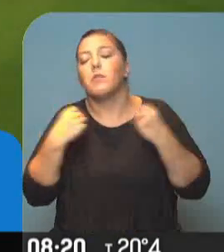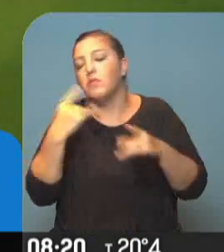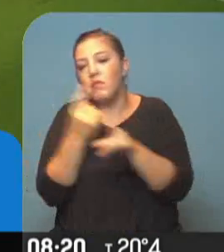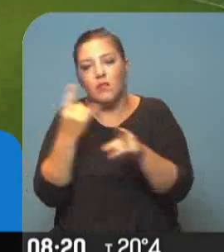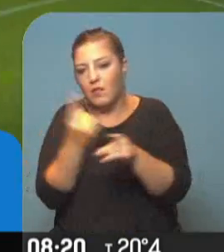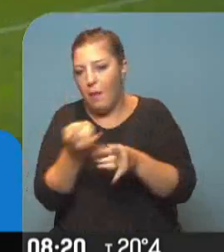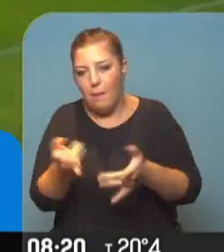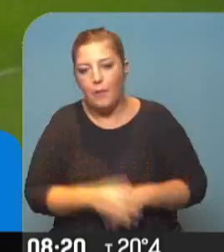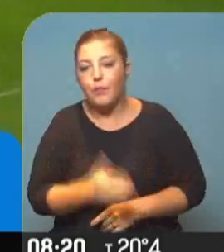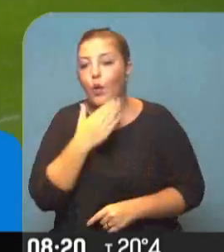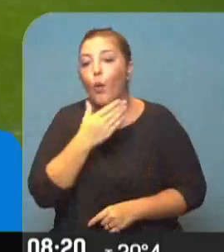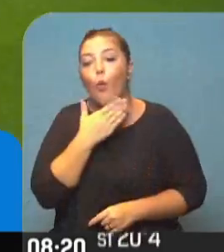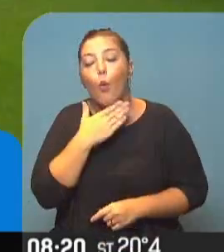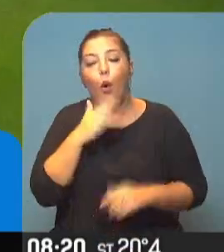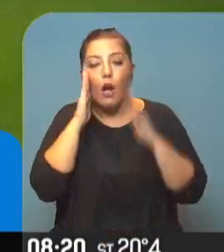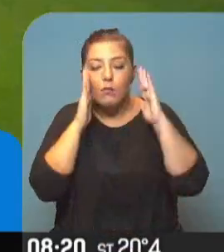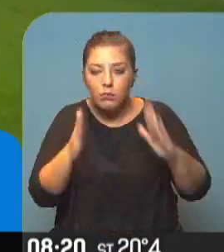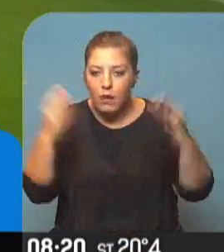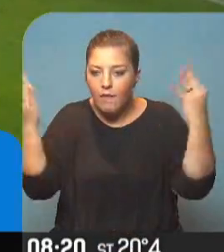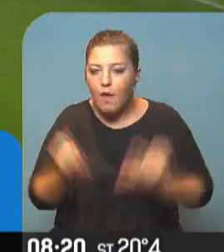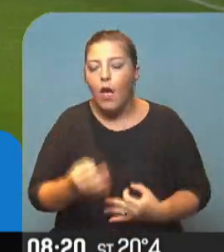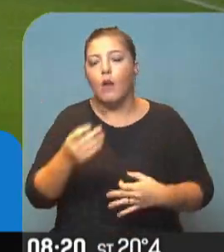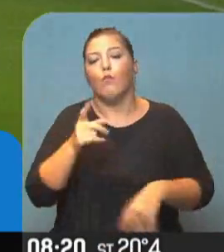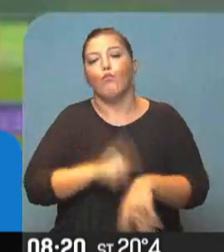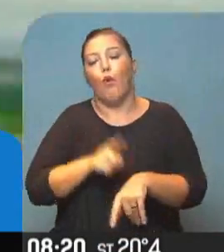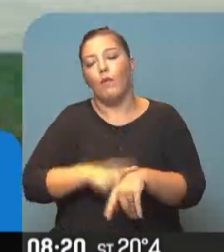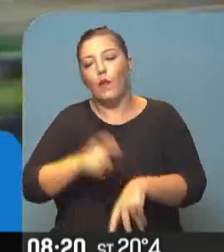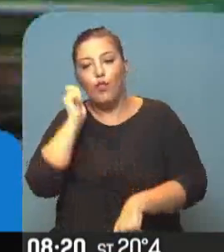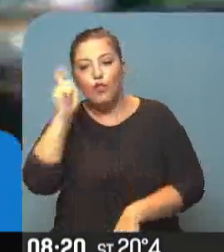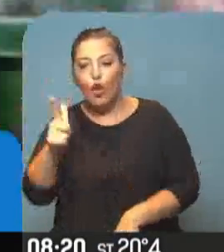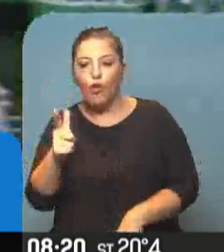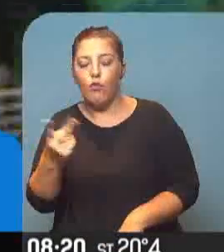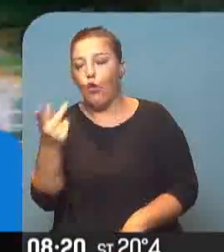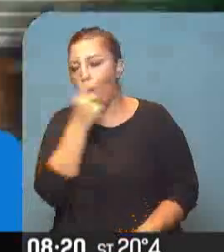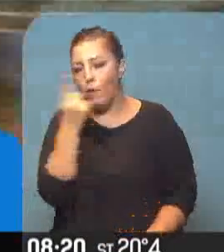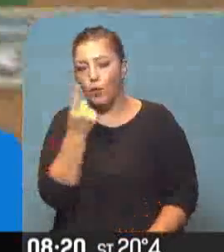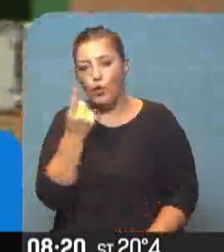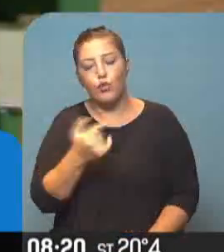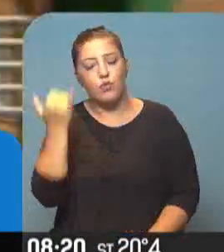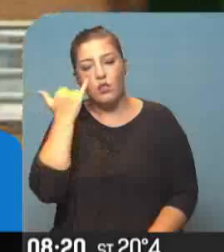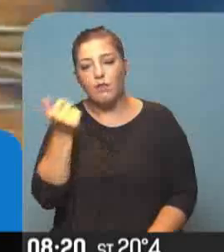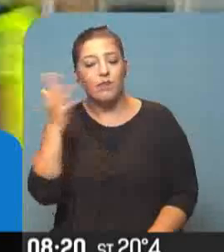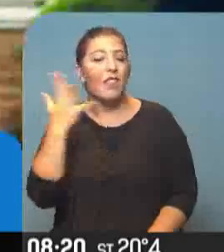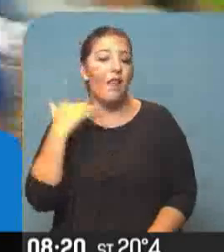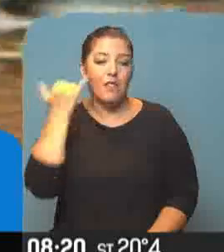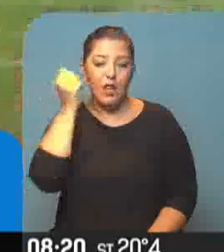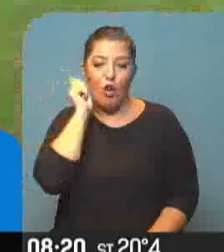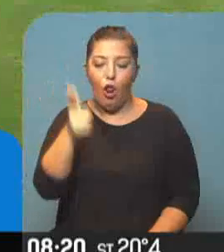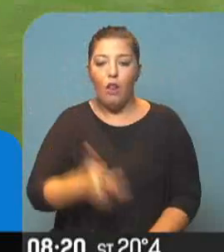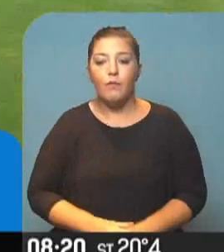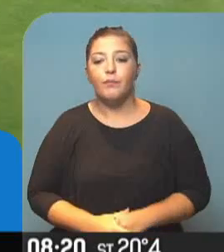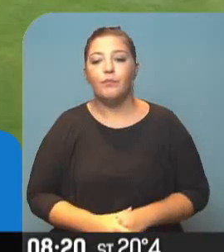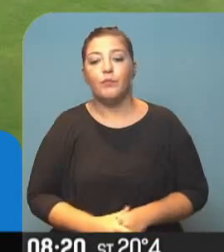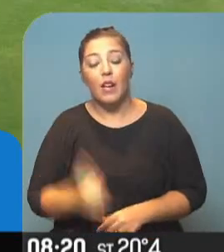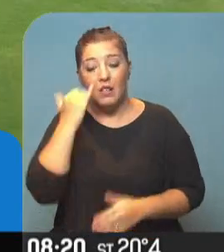siempre. Boca concentrado, contundente a la hora de definir, en 2 minutos, planchó el partido con Tevez y el gol, y a